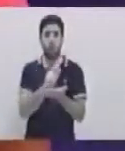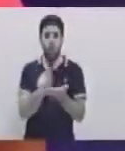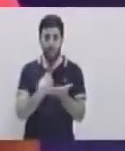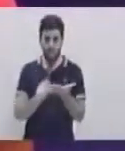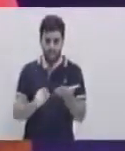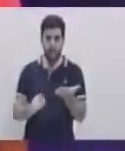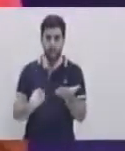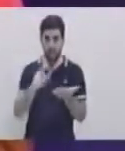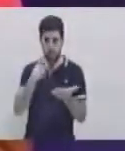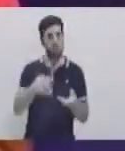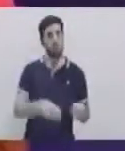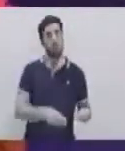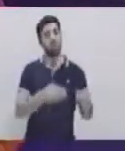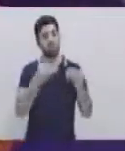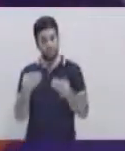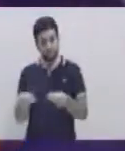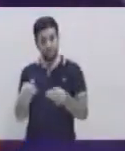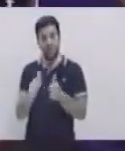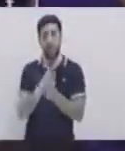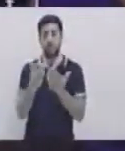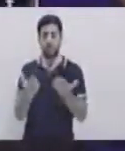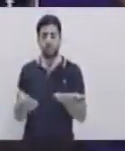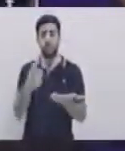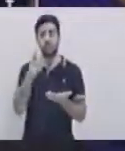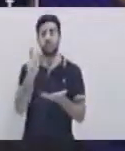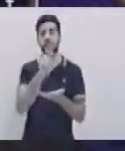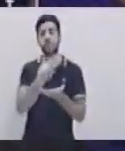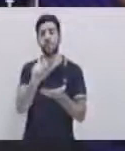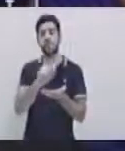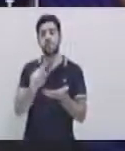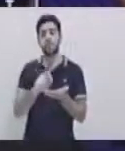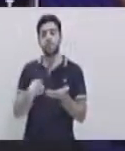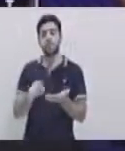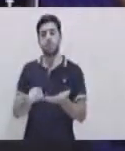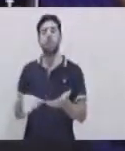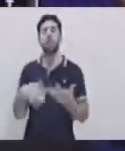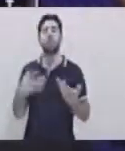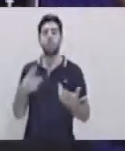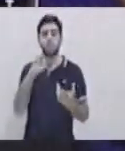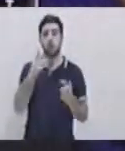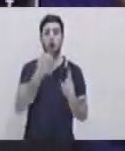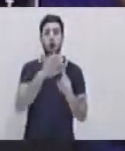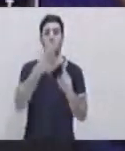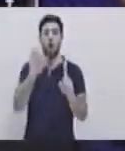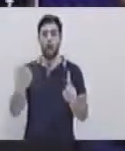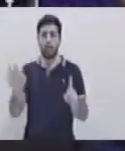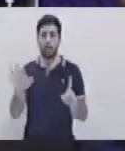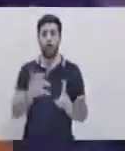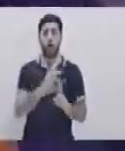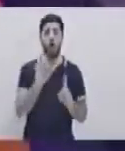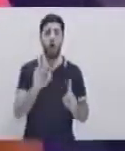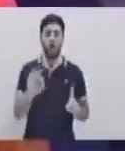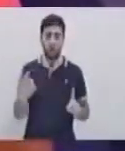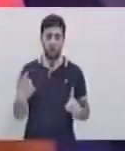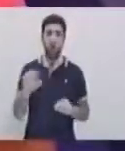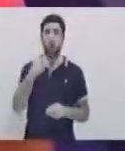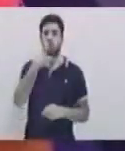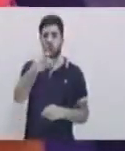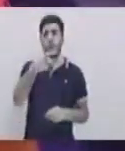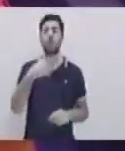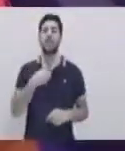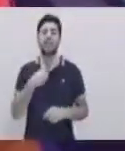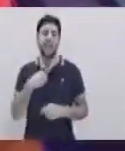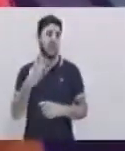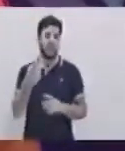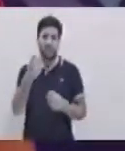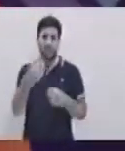y lenguaje, lo van a sacar de su mochila y van a escribir dos oraciones con la expresión que